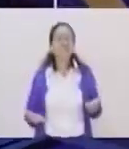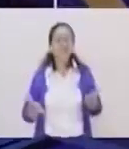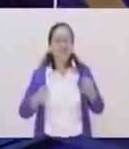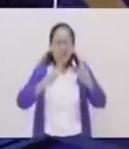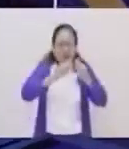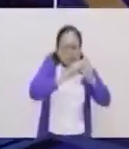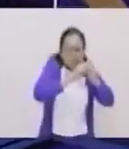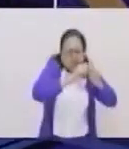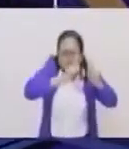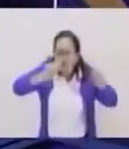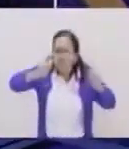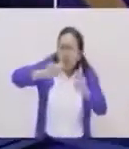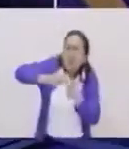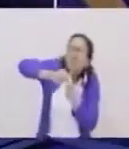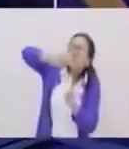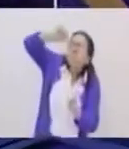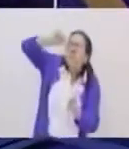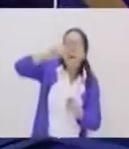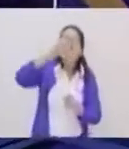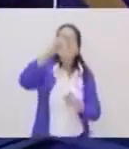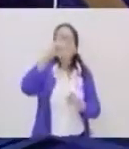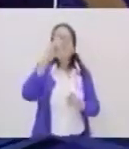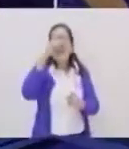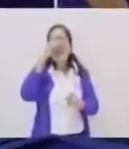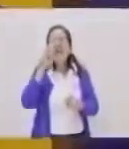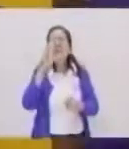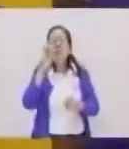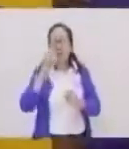realizar mediciones con el metro.